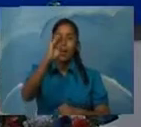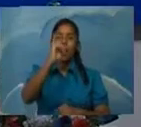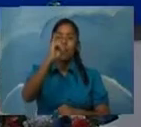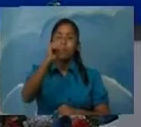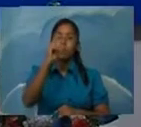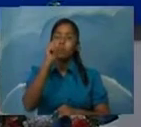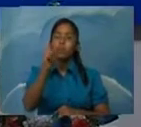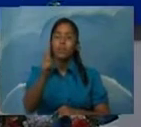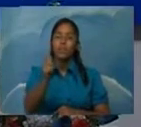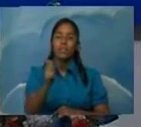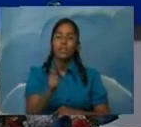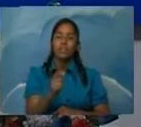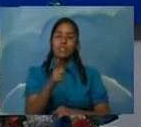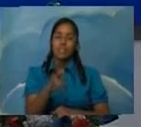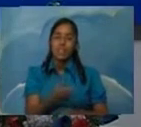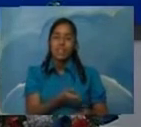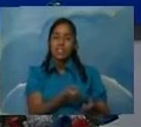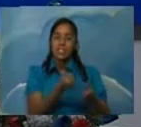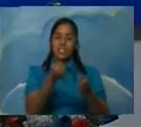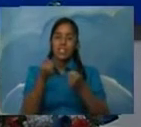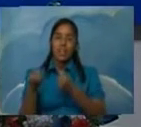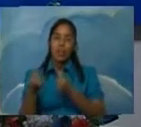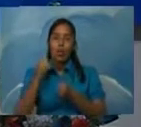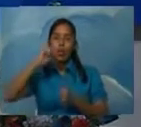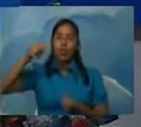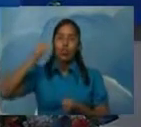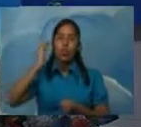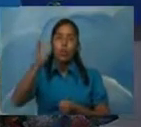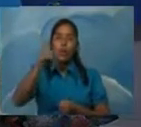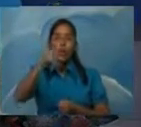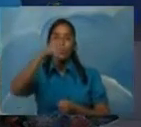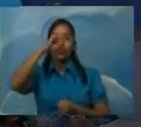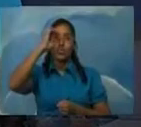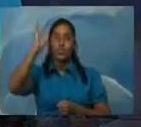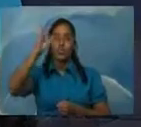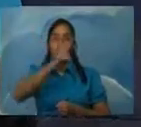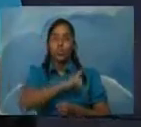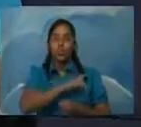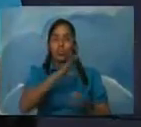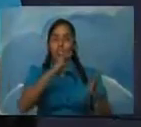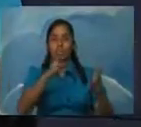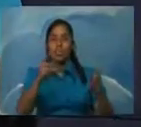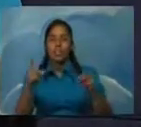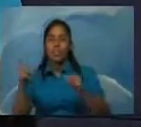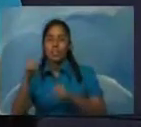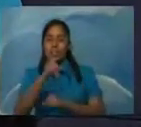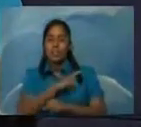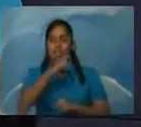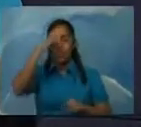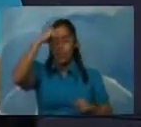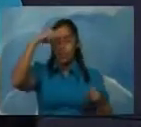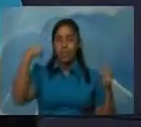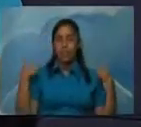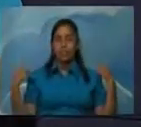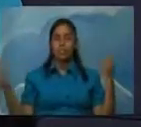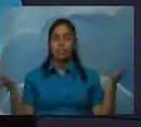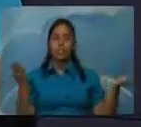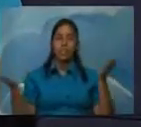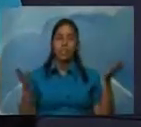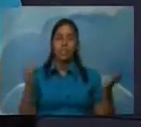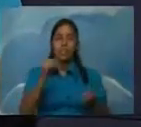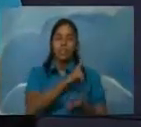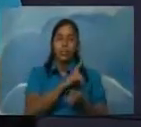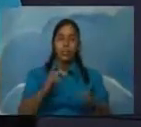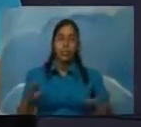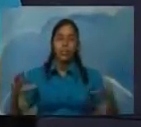primero, te sacó Jehová tu Dios de tierra de Egipto. De noche